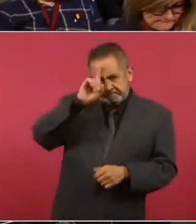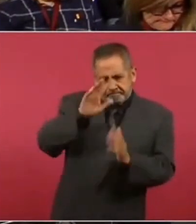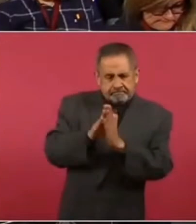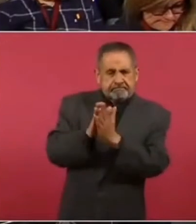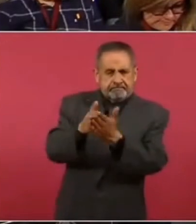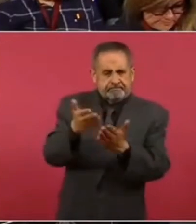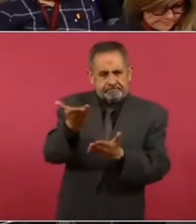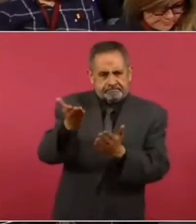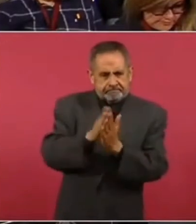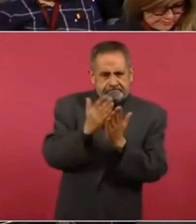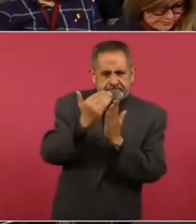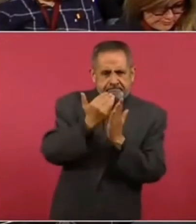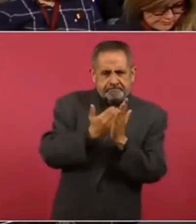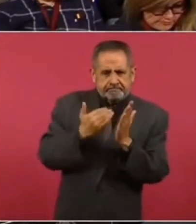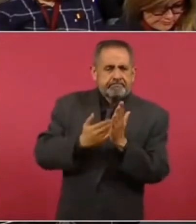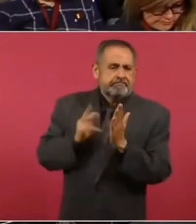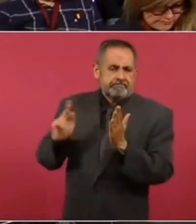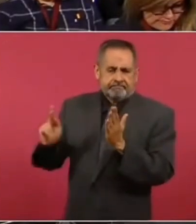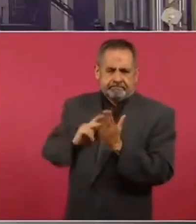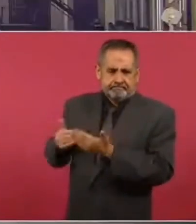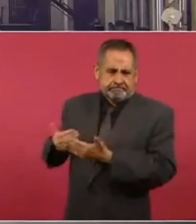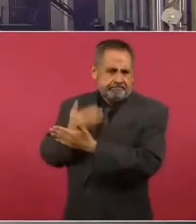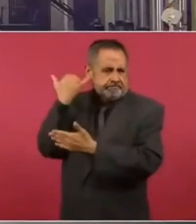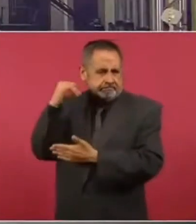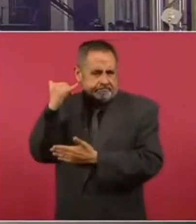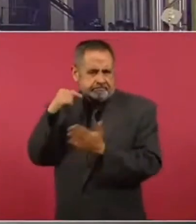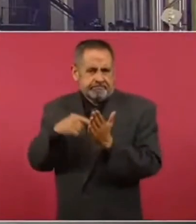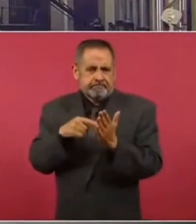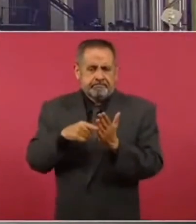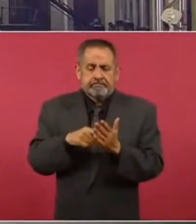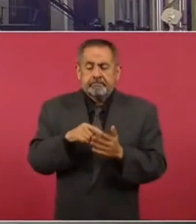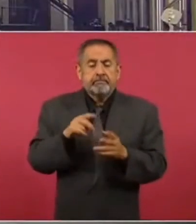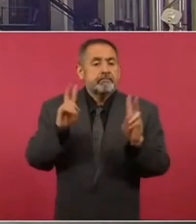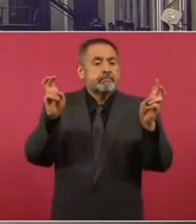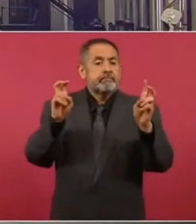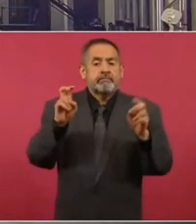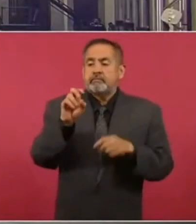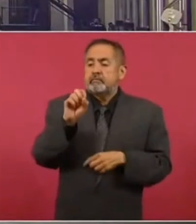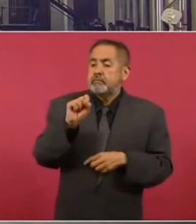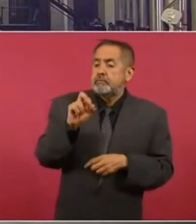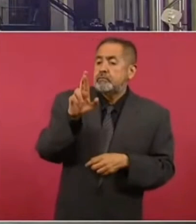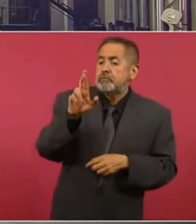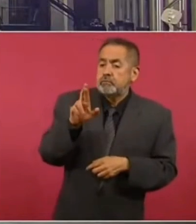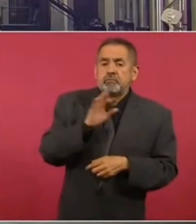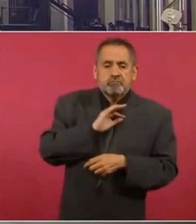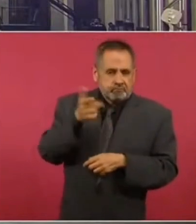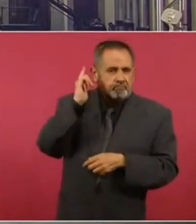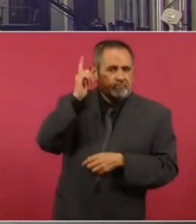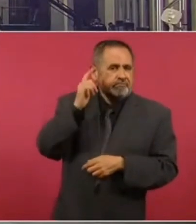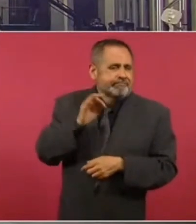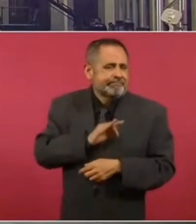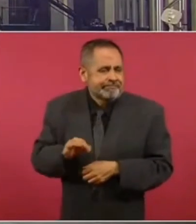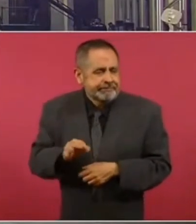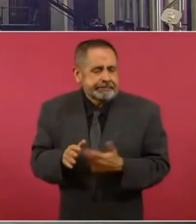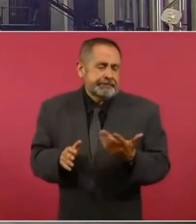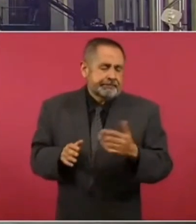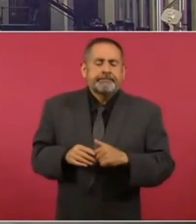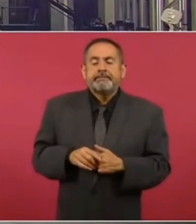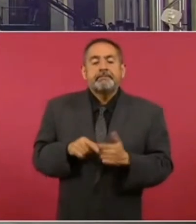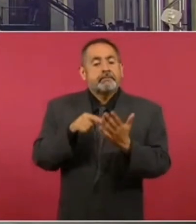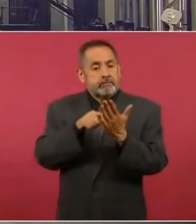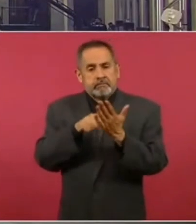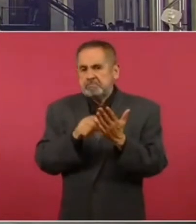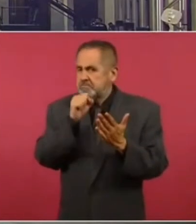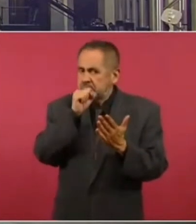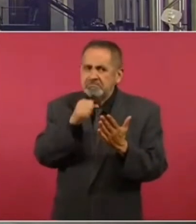de mi paisano que se llama El Sur tiene esperanza, que está bastante